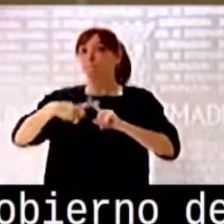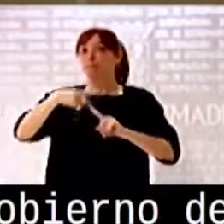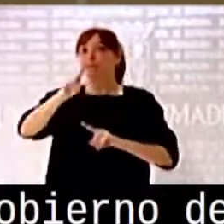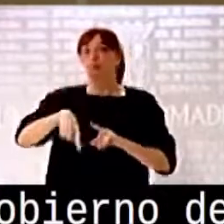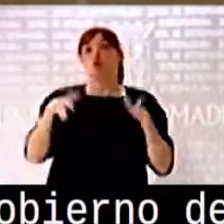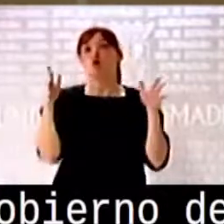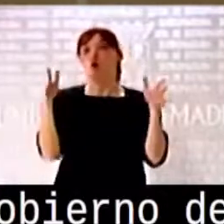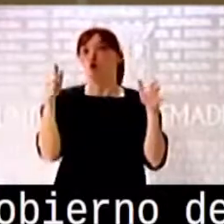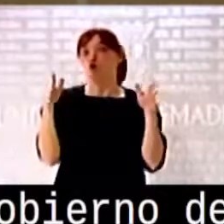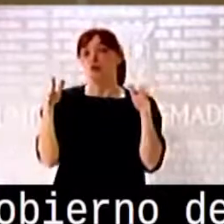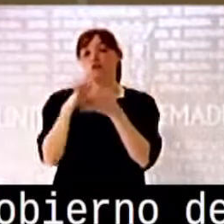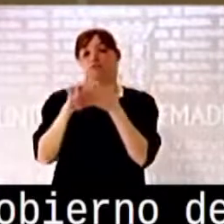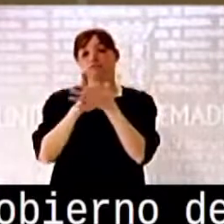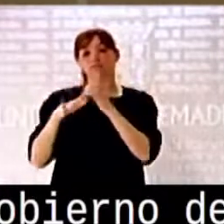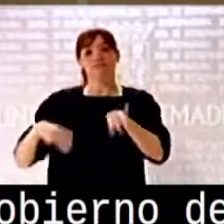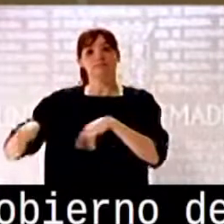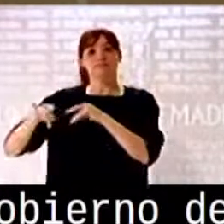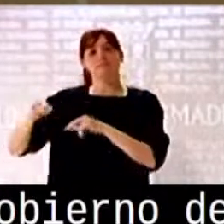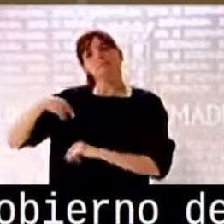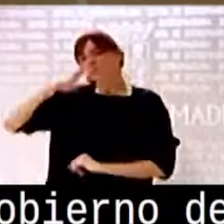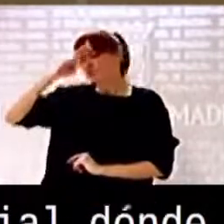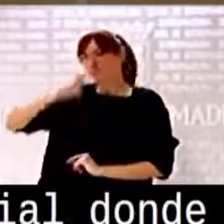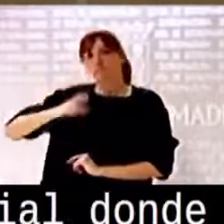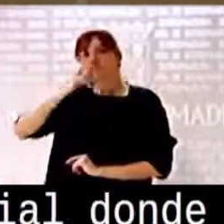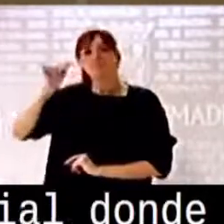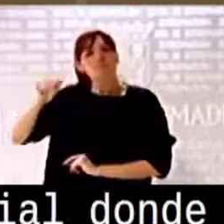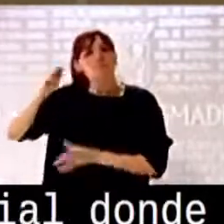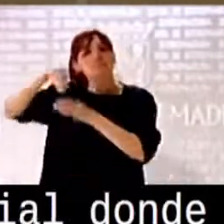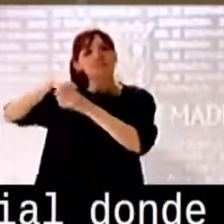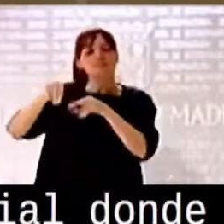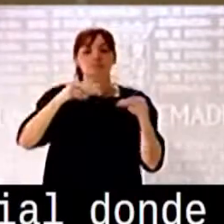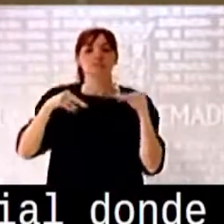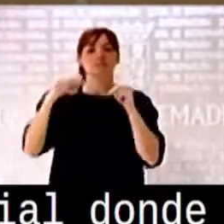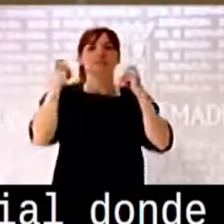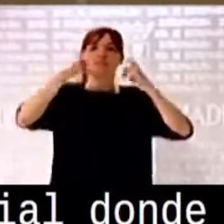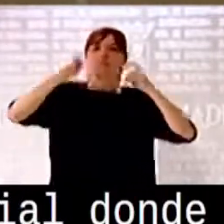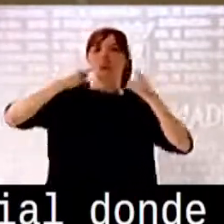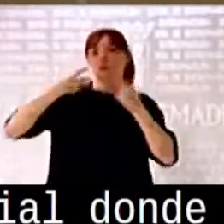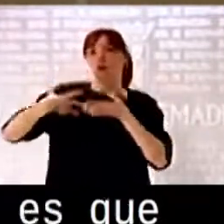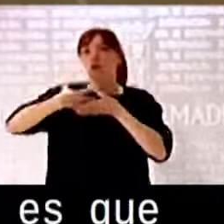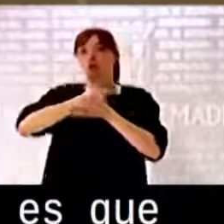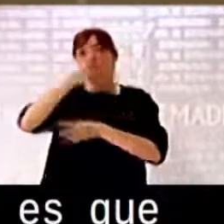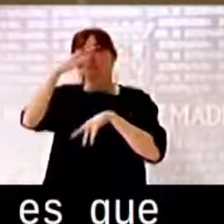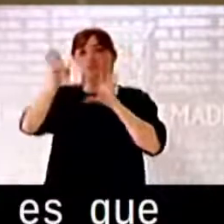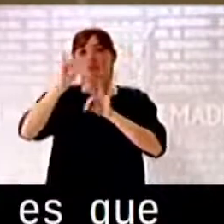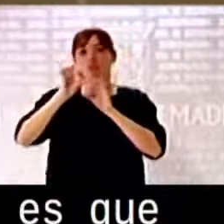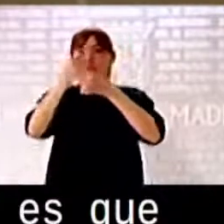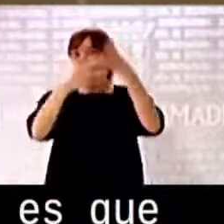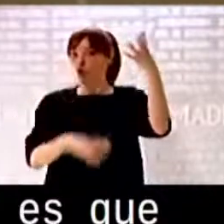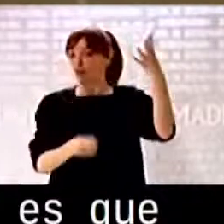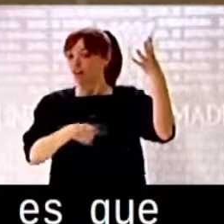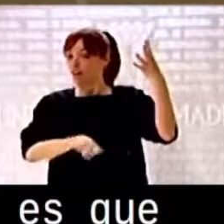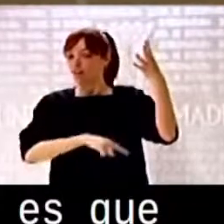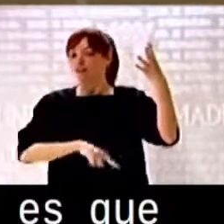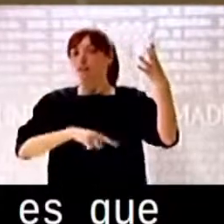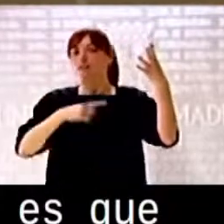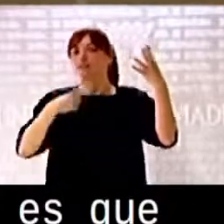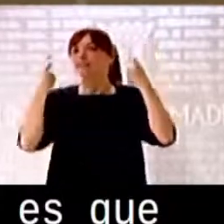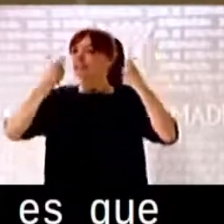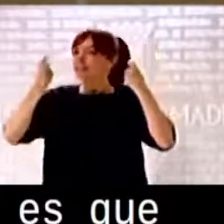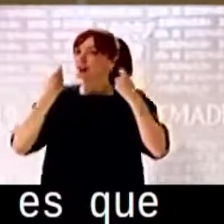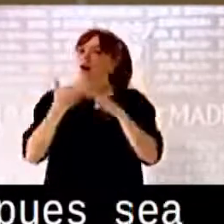ese Consejo Interterritorial, donde precisamente lo que vamos a buscar es que todas las decisiones que se tomen